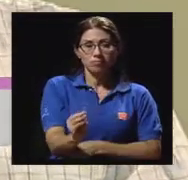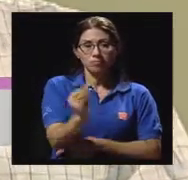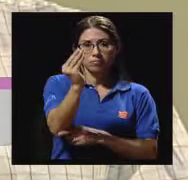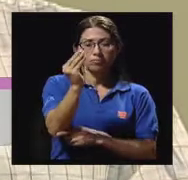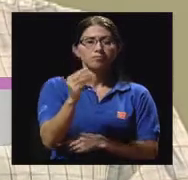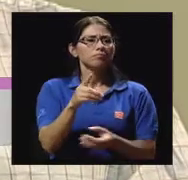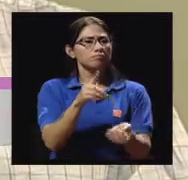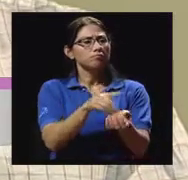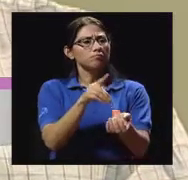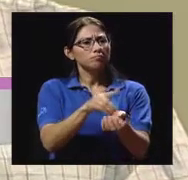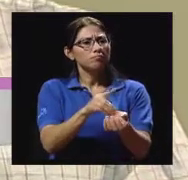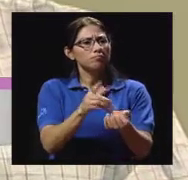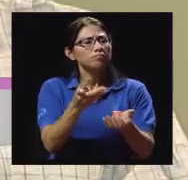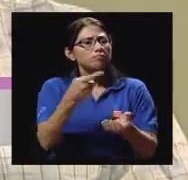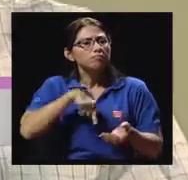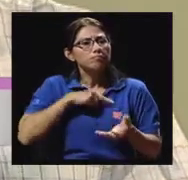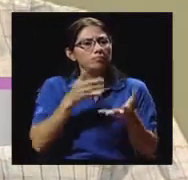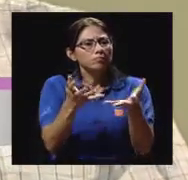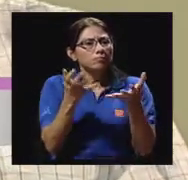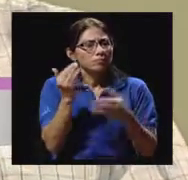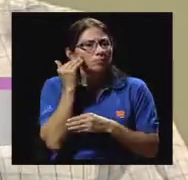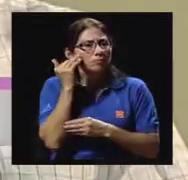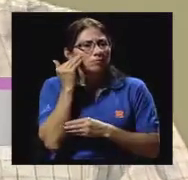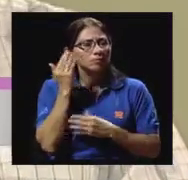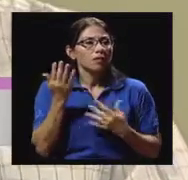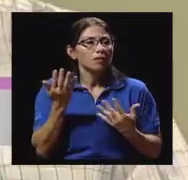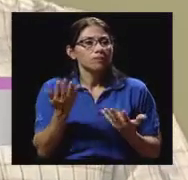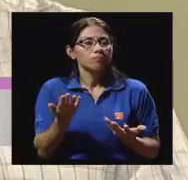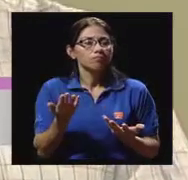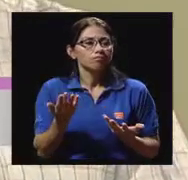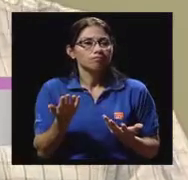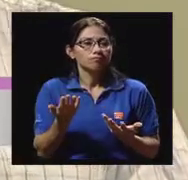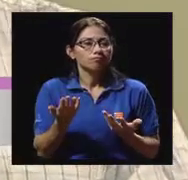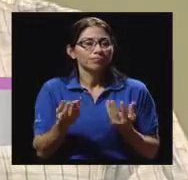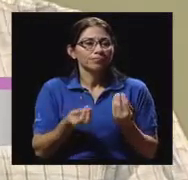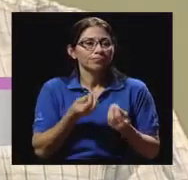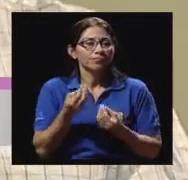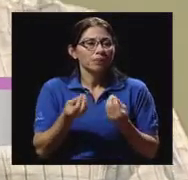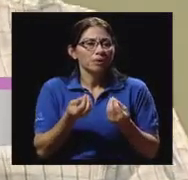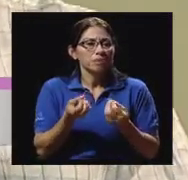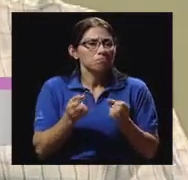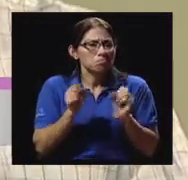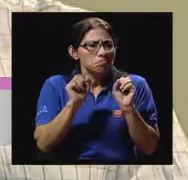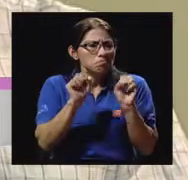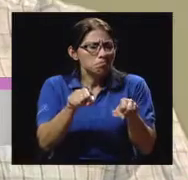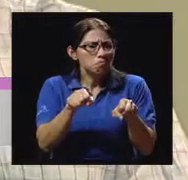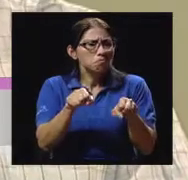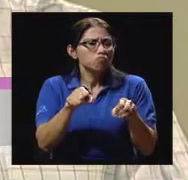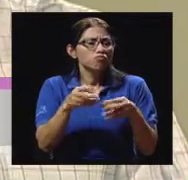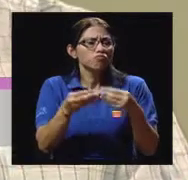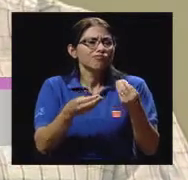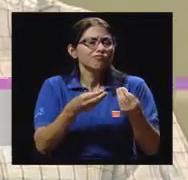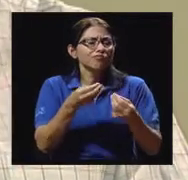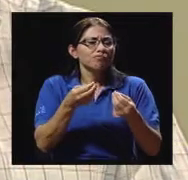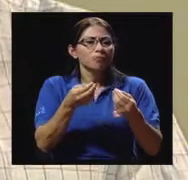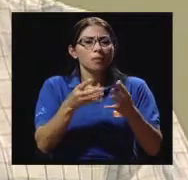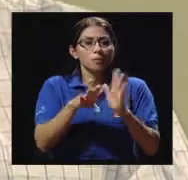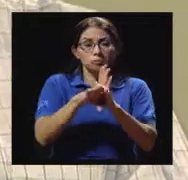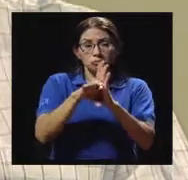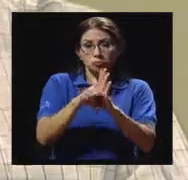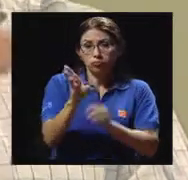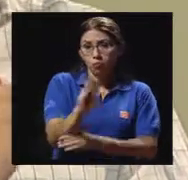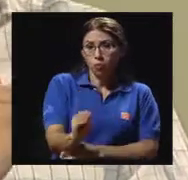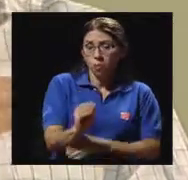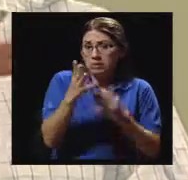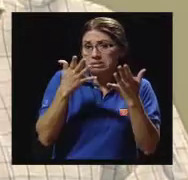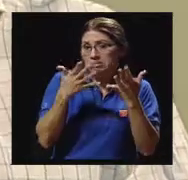vez quisiéramos saber qué acciones pueden producir, pueden recurrir los jóvenes una